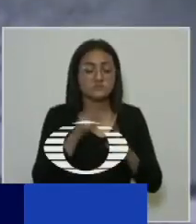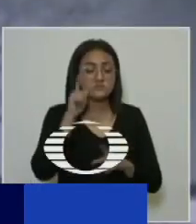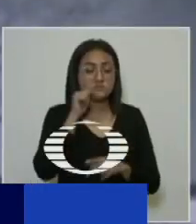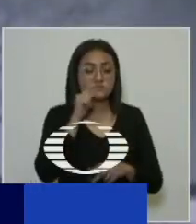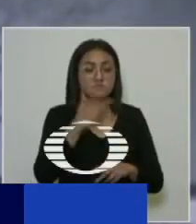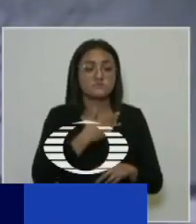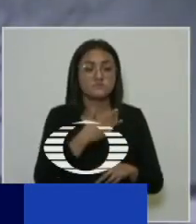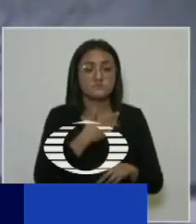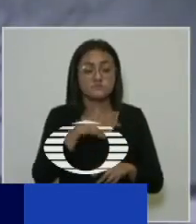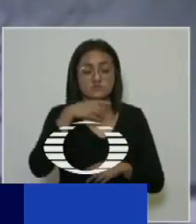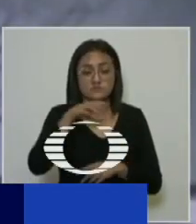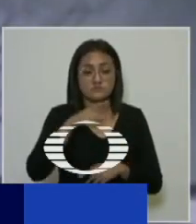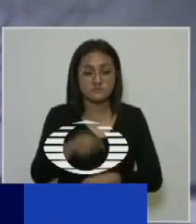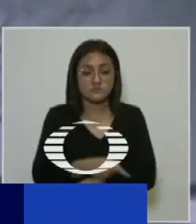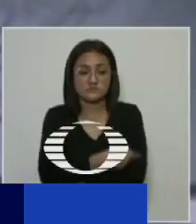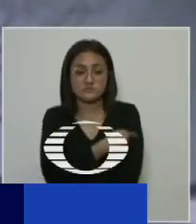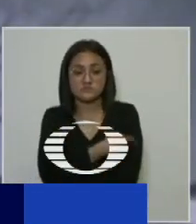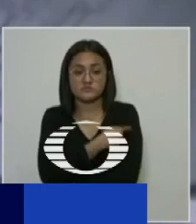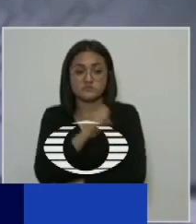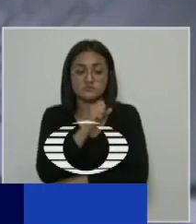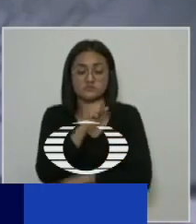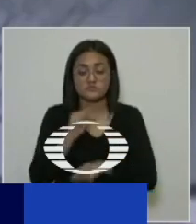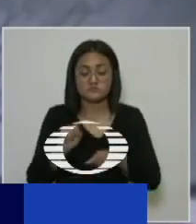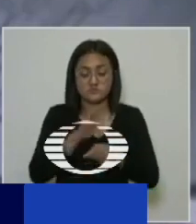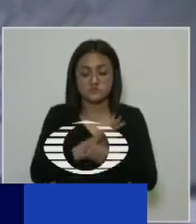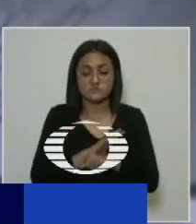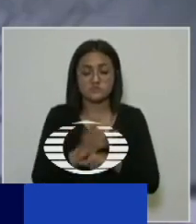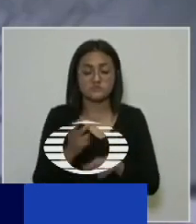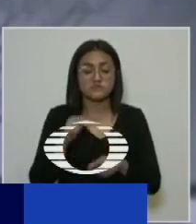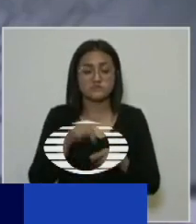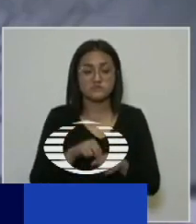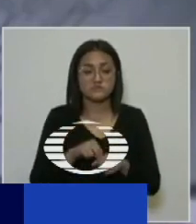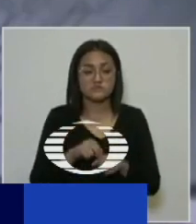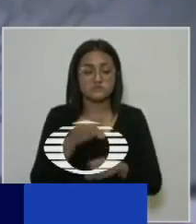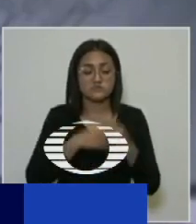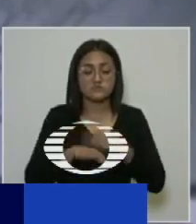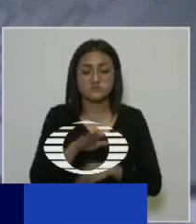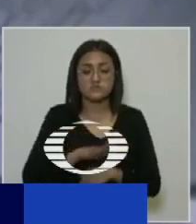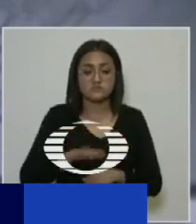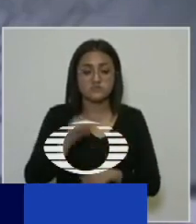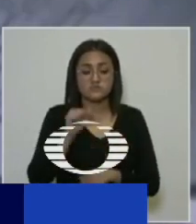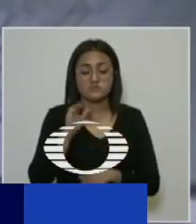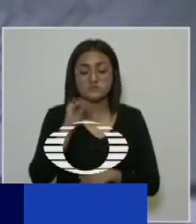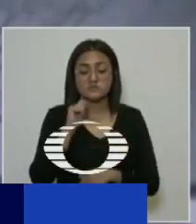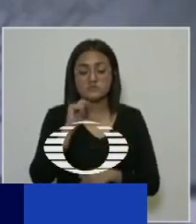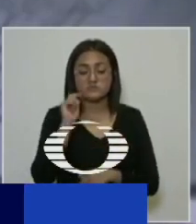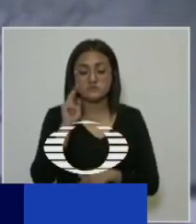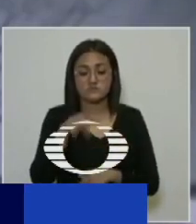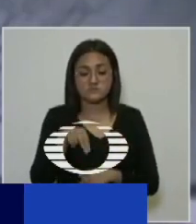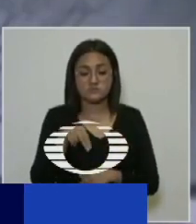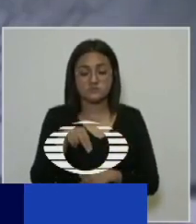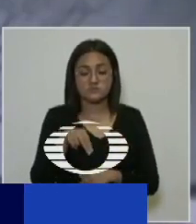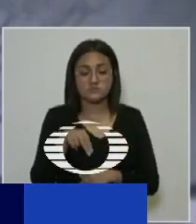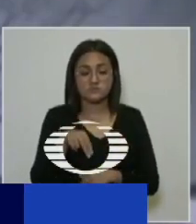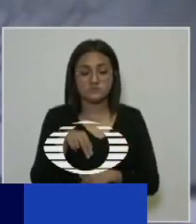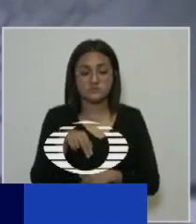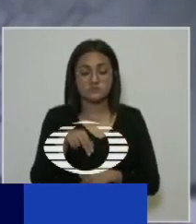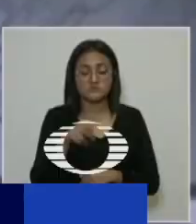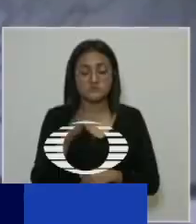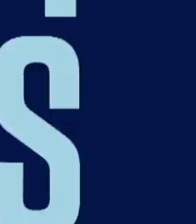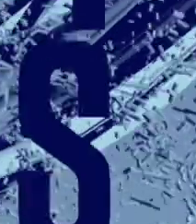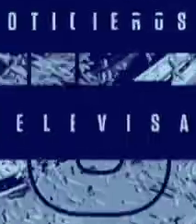vamos a tener campaña de vacunación saludos y toda la jurisdicción de acatlán de osorio